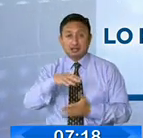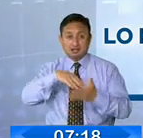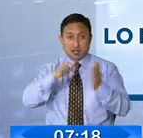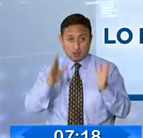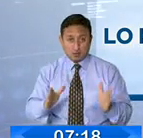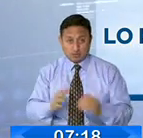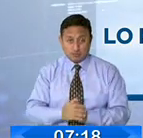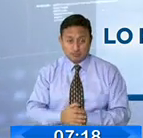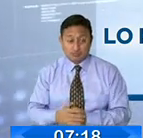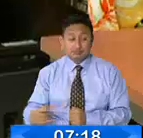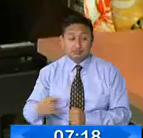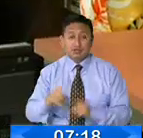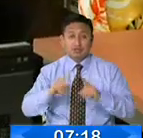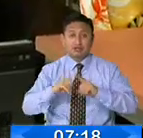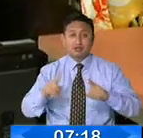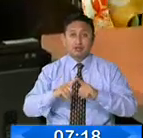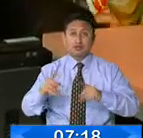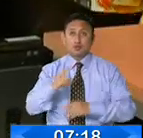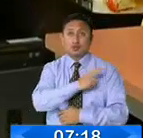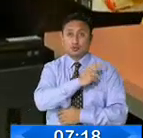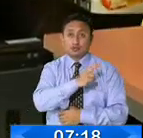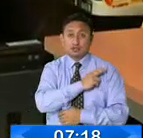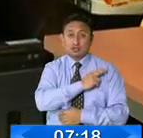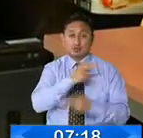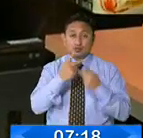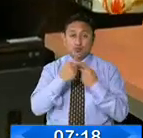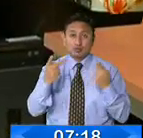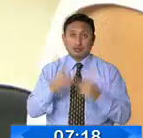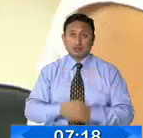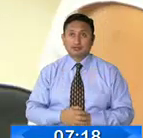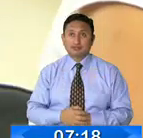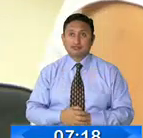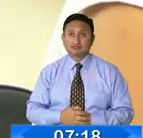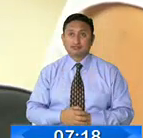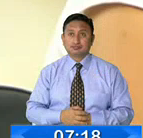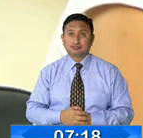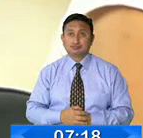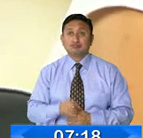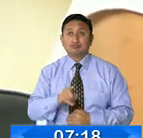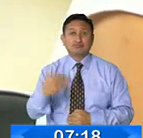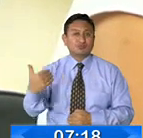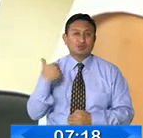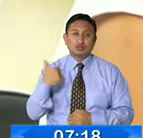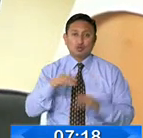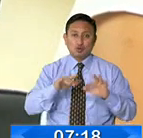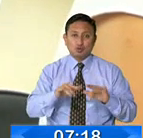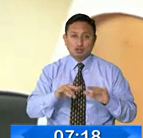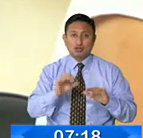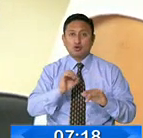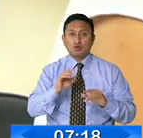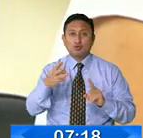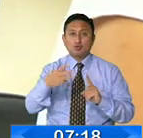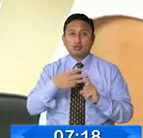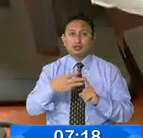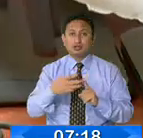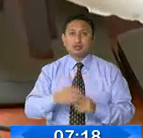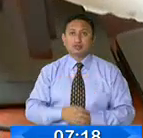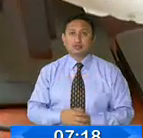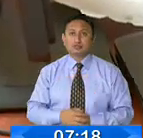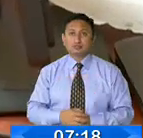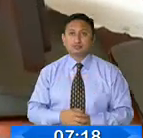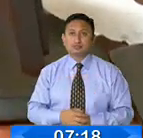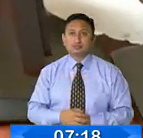lo realizó en las diferentes universidades públicas del país, al no contar con una computadora con cámara